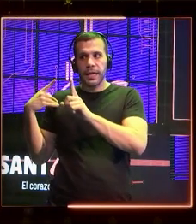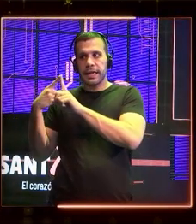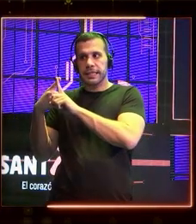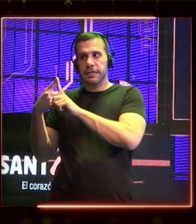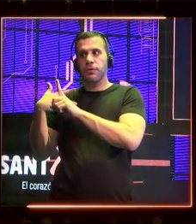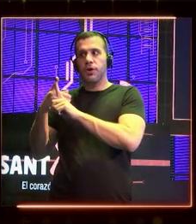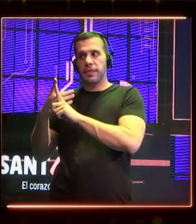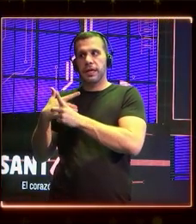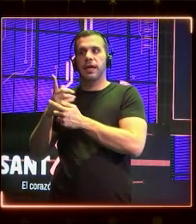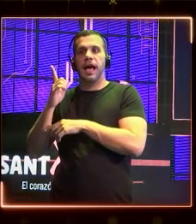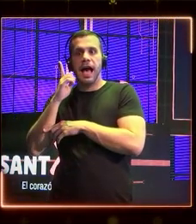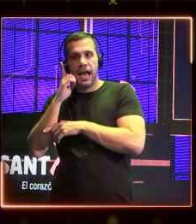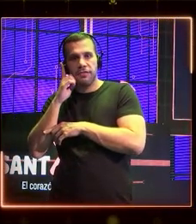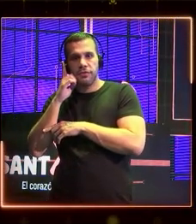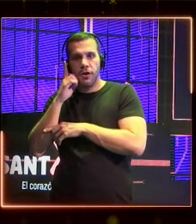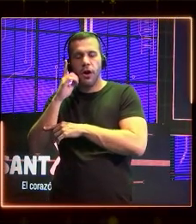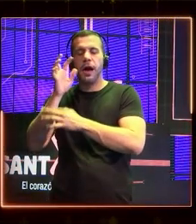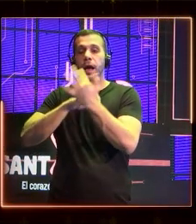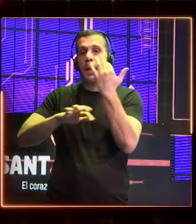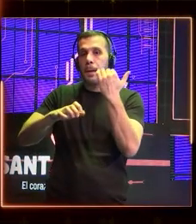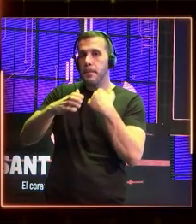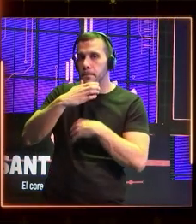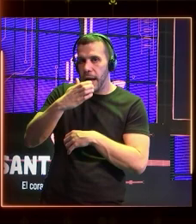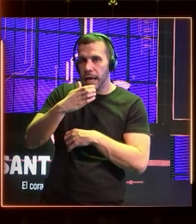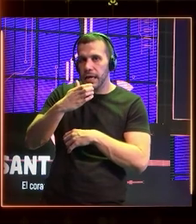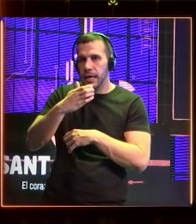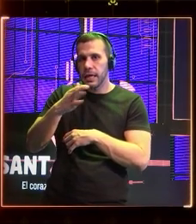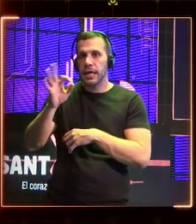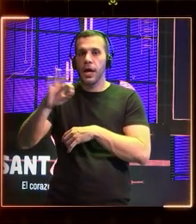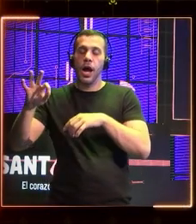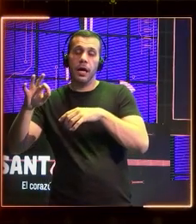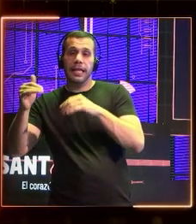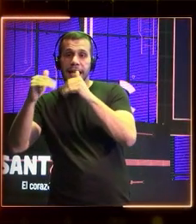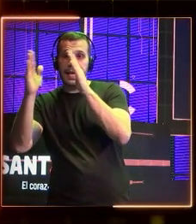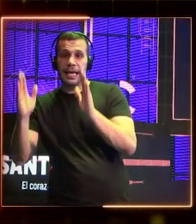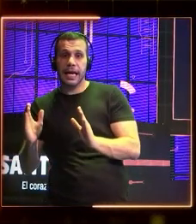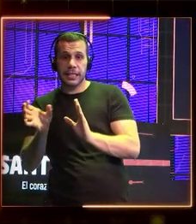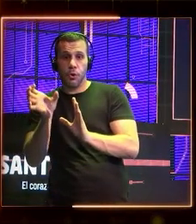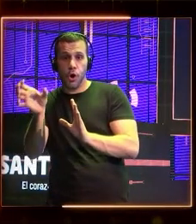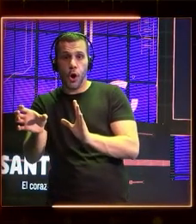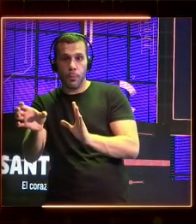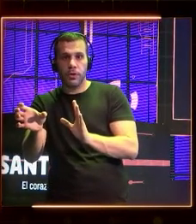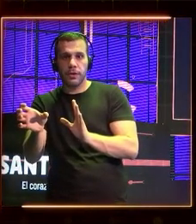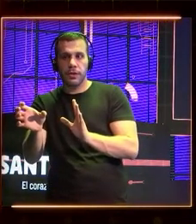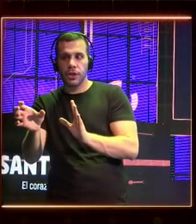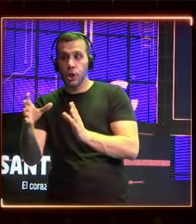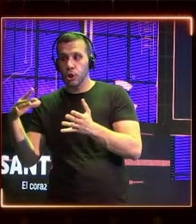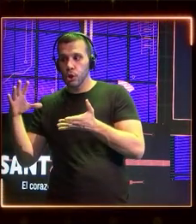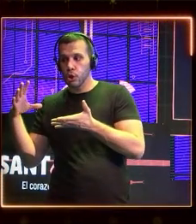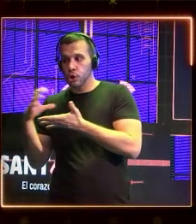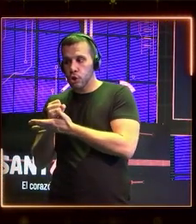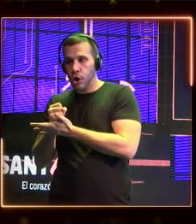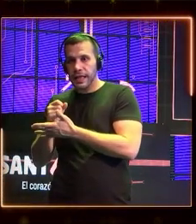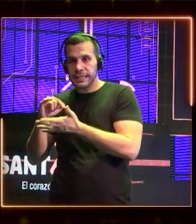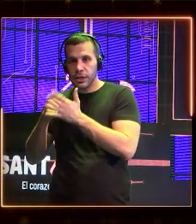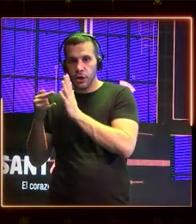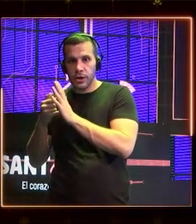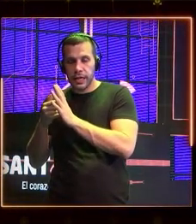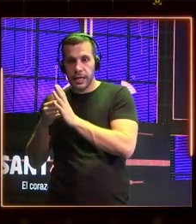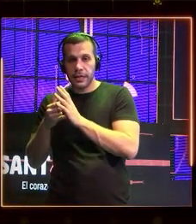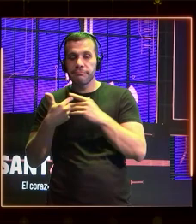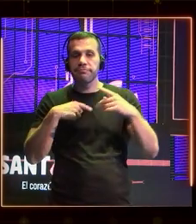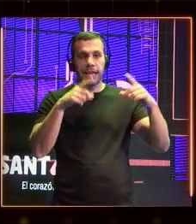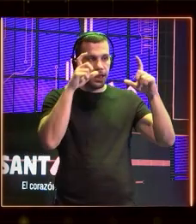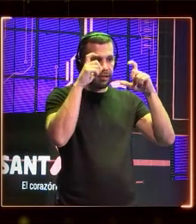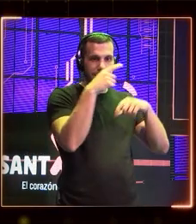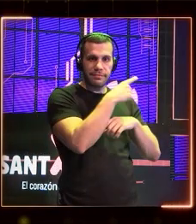objetivo de tener un mac es para llegar aquí el objetivo de tener un hod es para llegar aquí todas las tecnologías que ha tenido Apple hasta ahora están aquí y es